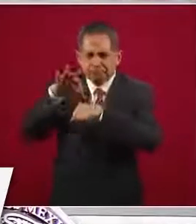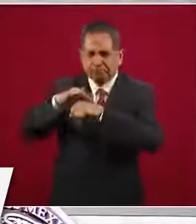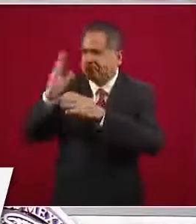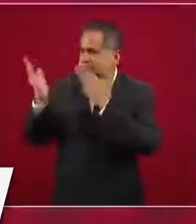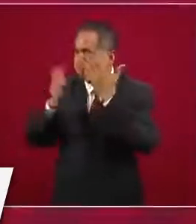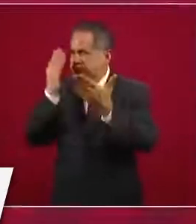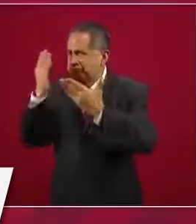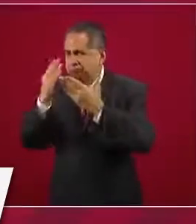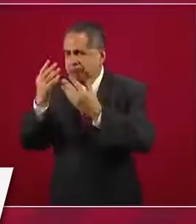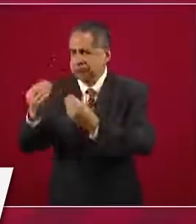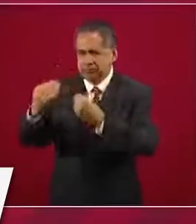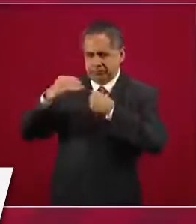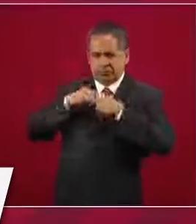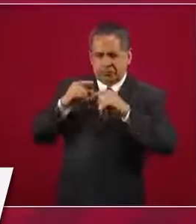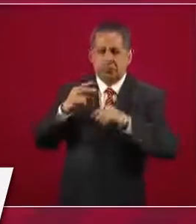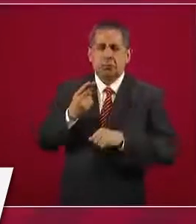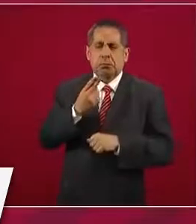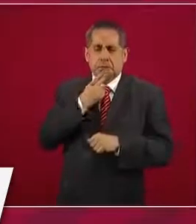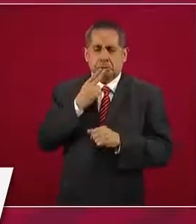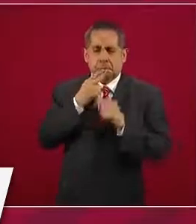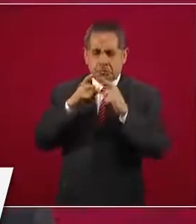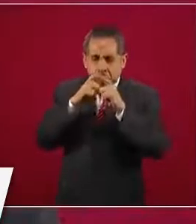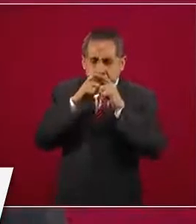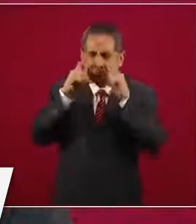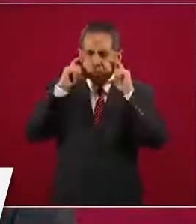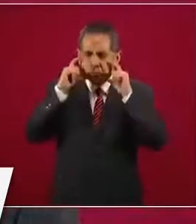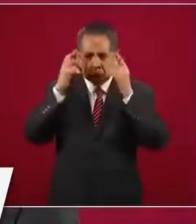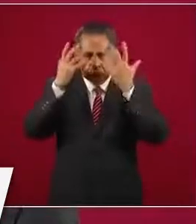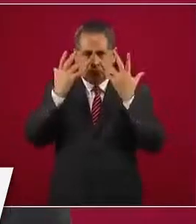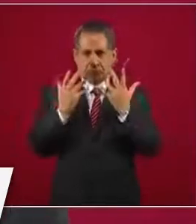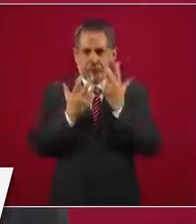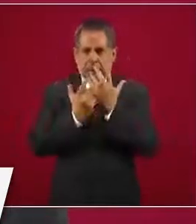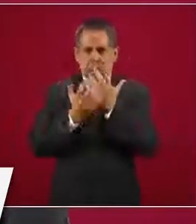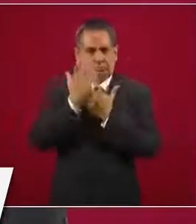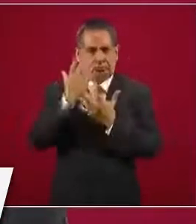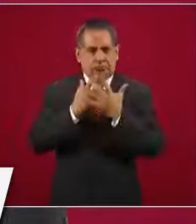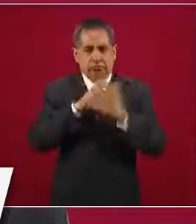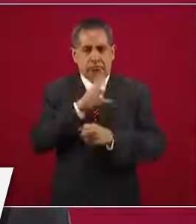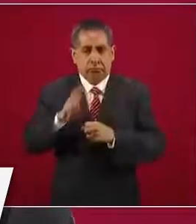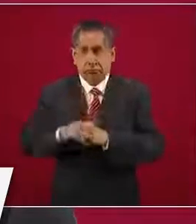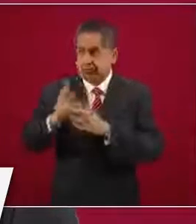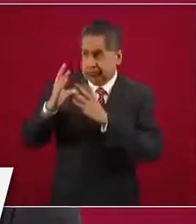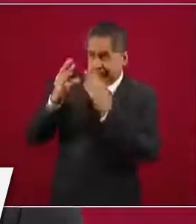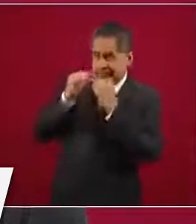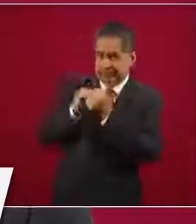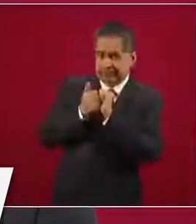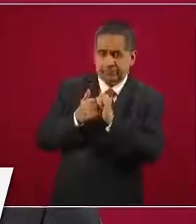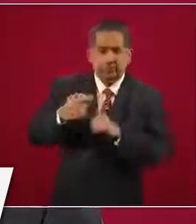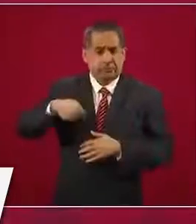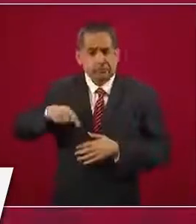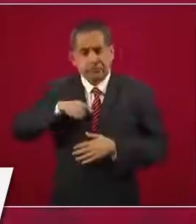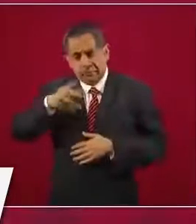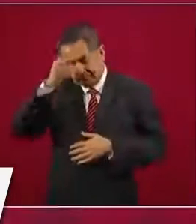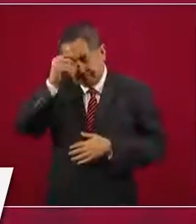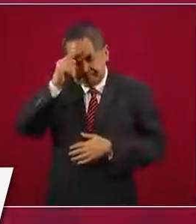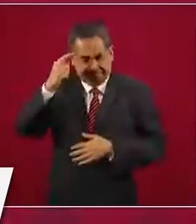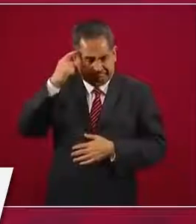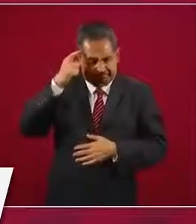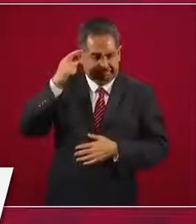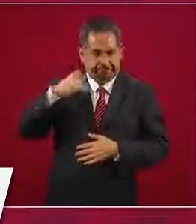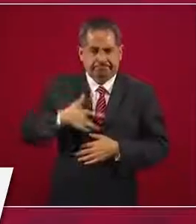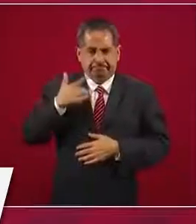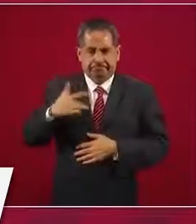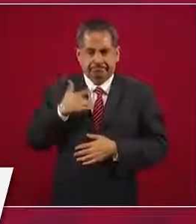u otras profesiones de la salud para usarlo y entonces en el entrenamiento uno se forma para estar consciente